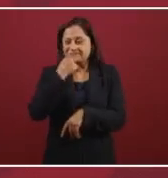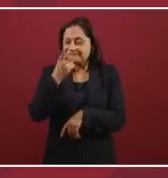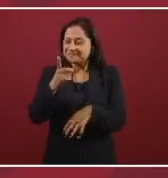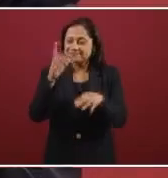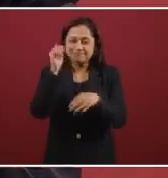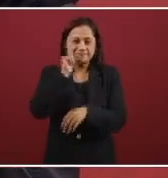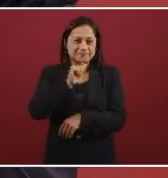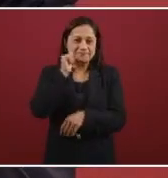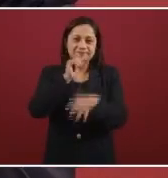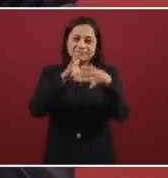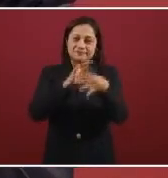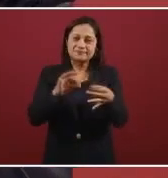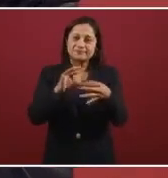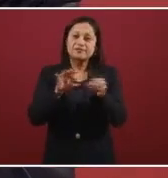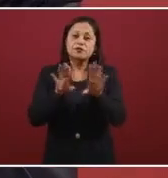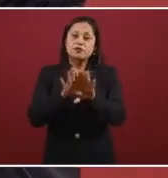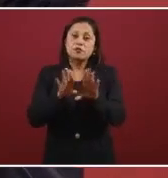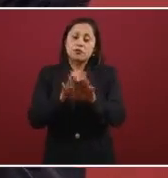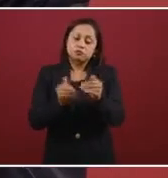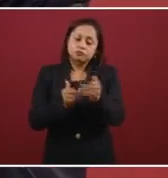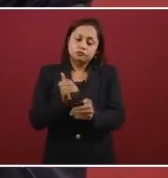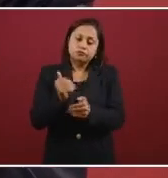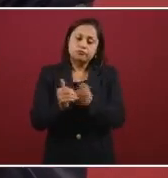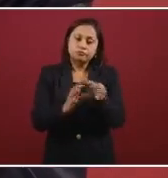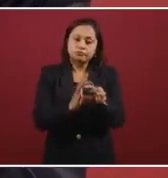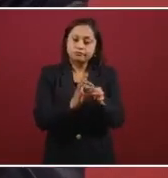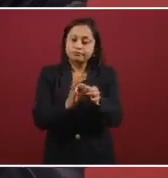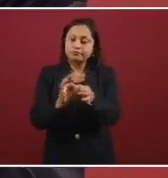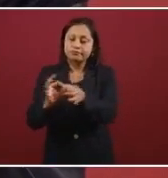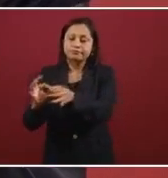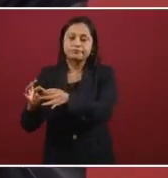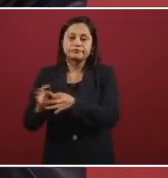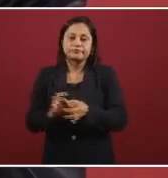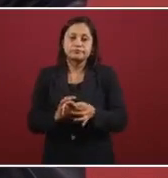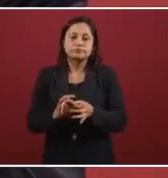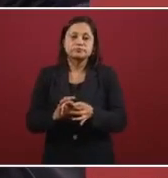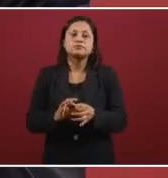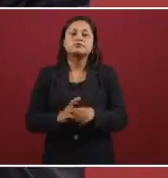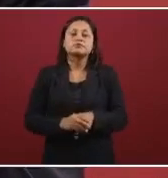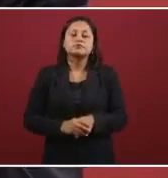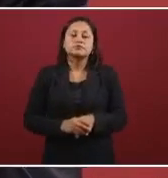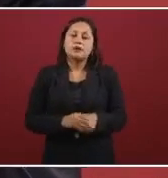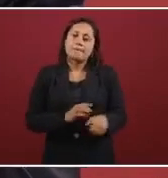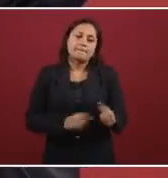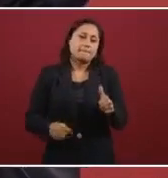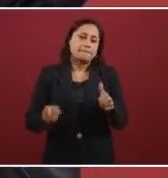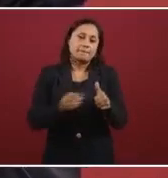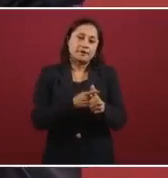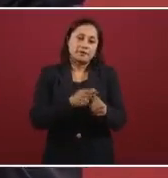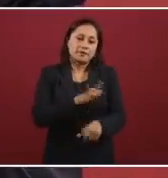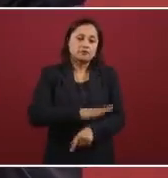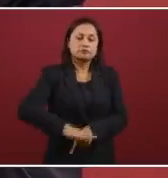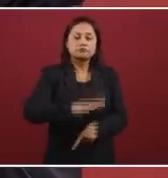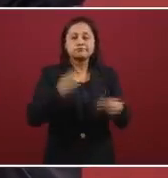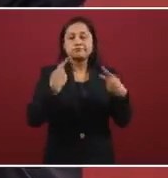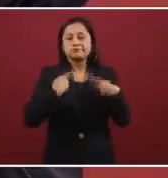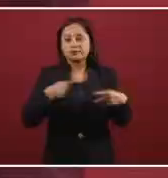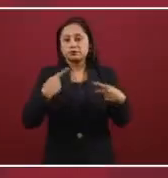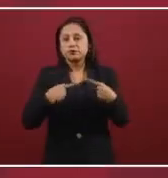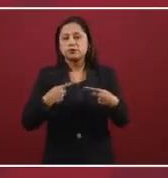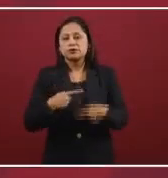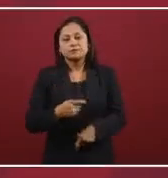varios eslabones. Empezar primero con el bienestar de la gente, atendiendo a los jóvenes,